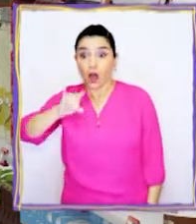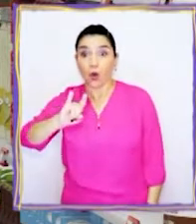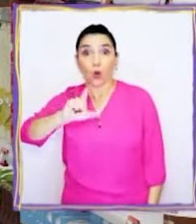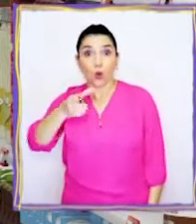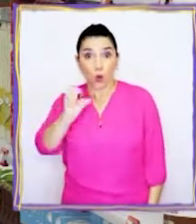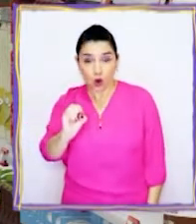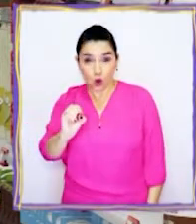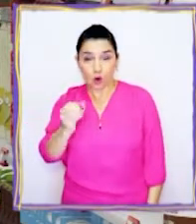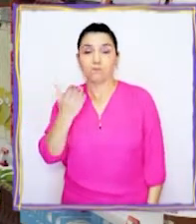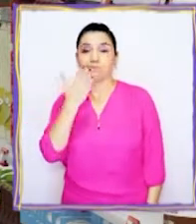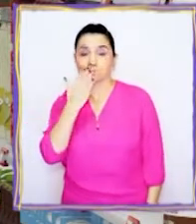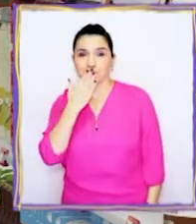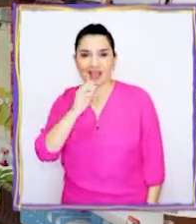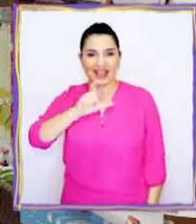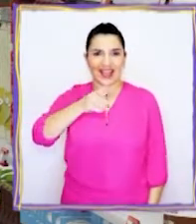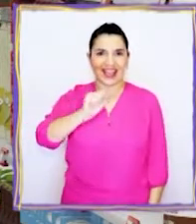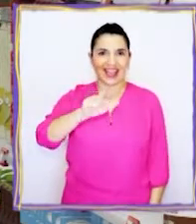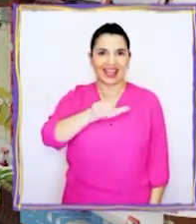jugo,